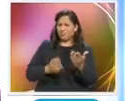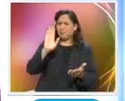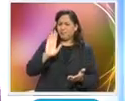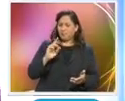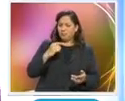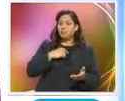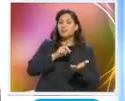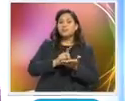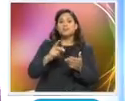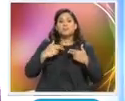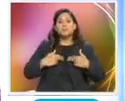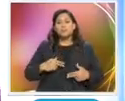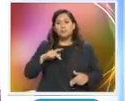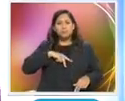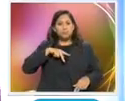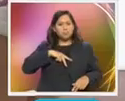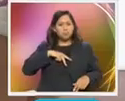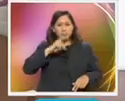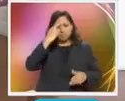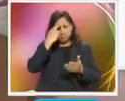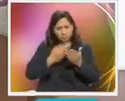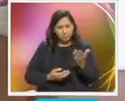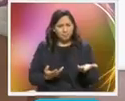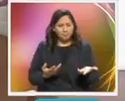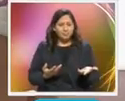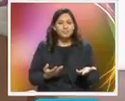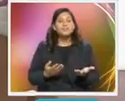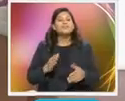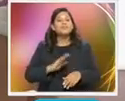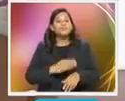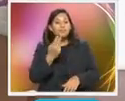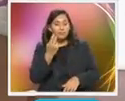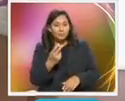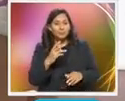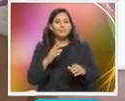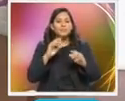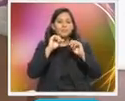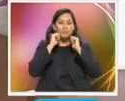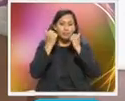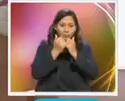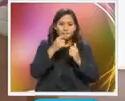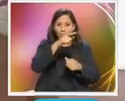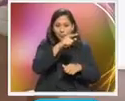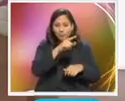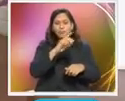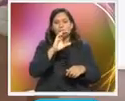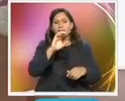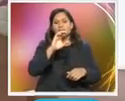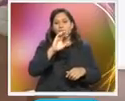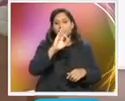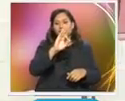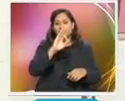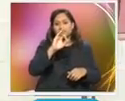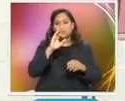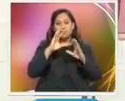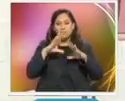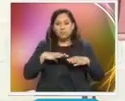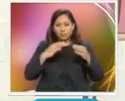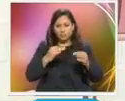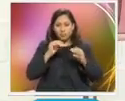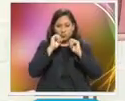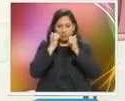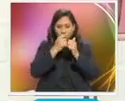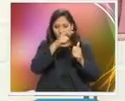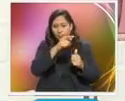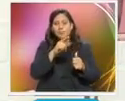incluso hasta derechos humanos. Es un tema complejo, Juan, pero justamente por eso fundaciones como la Electronic Frontier Foundation han trabajado, digamos, en el tema y